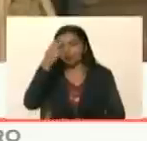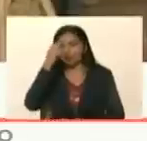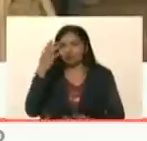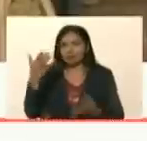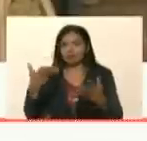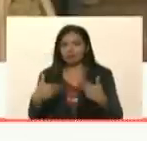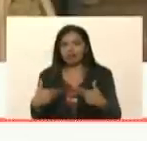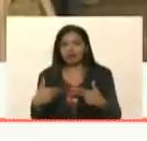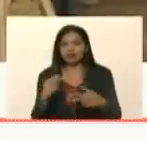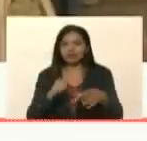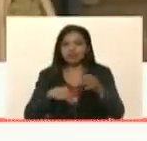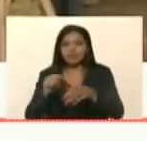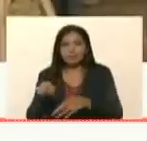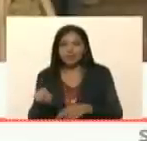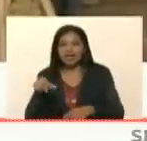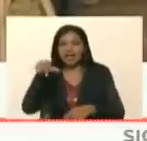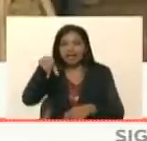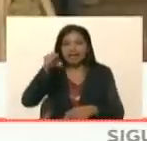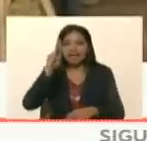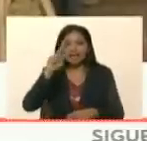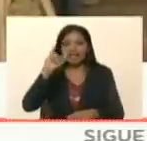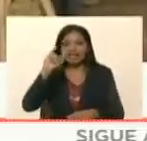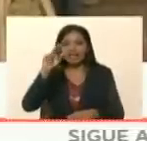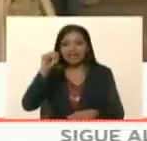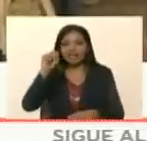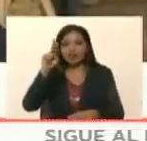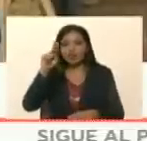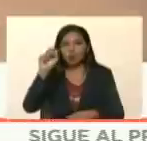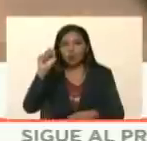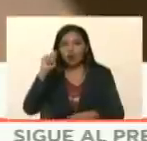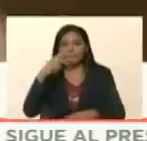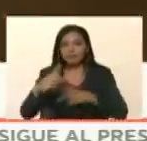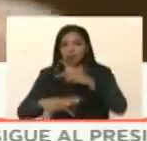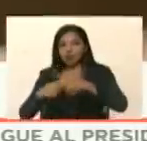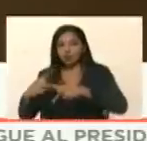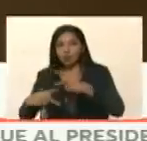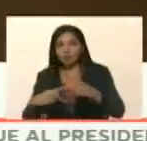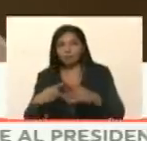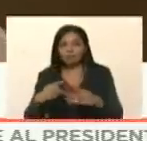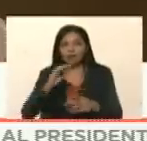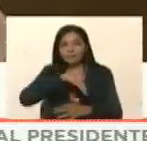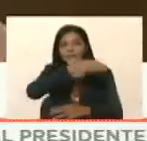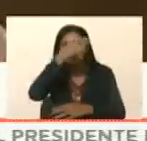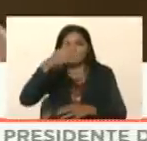trajo semillas de quinoa. La quinoa se produce muy bien en la montaña.